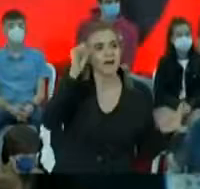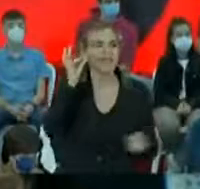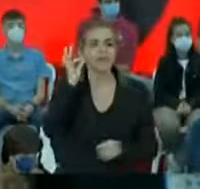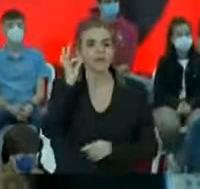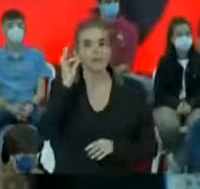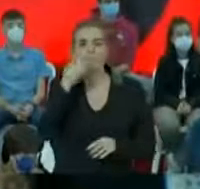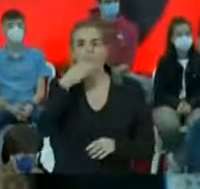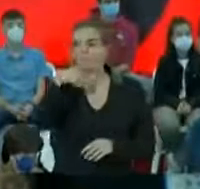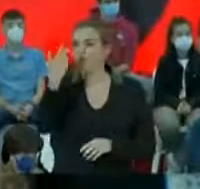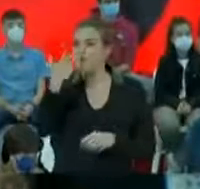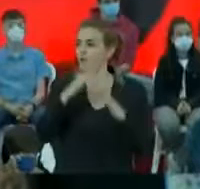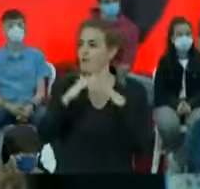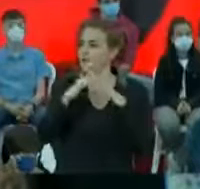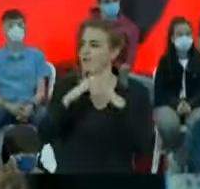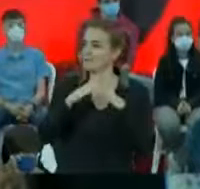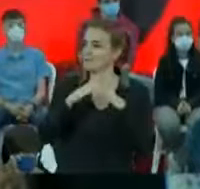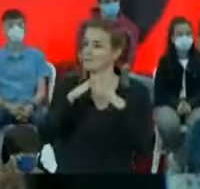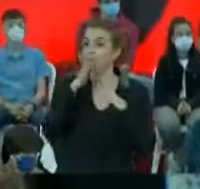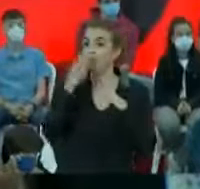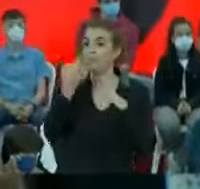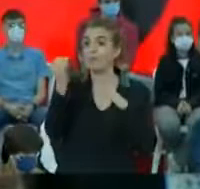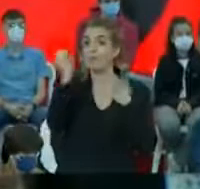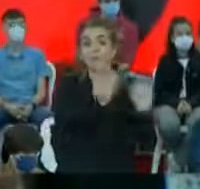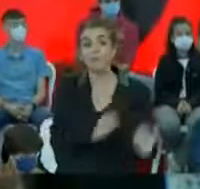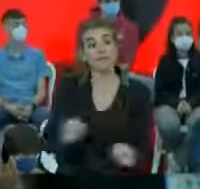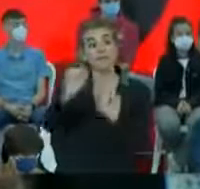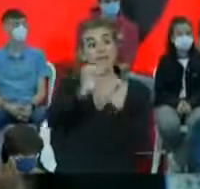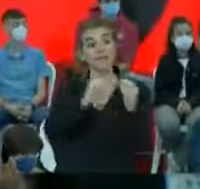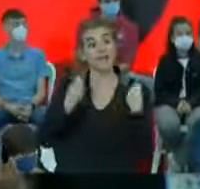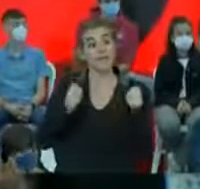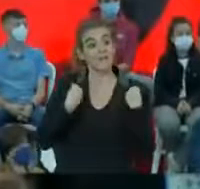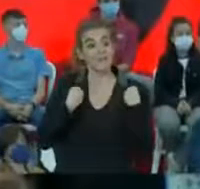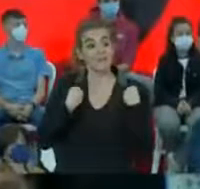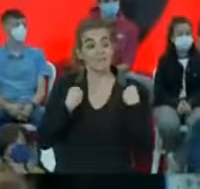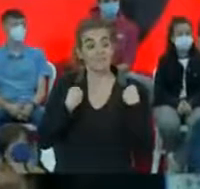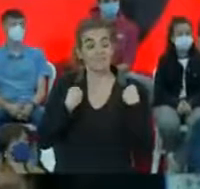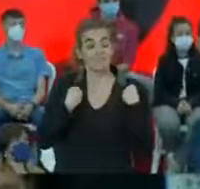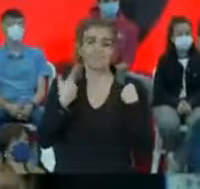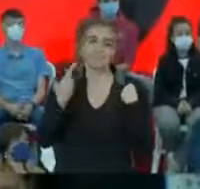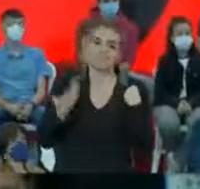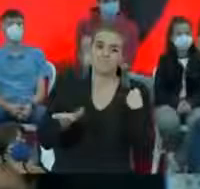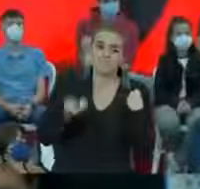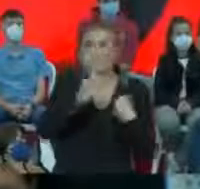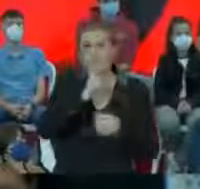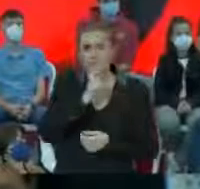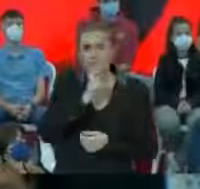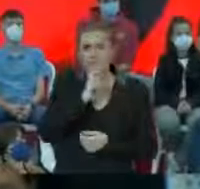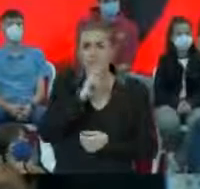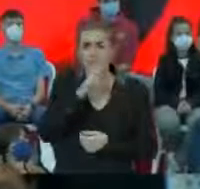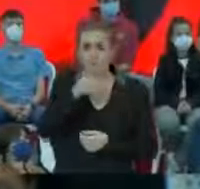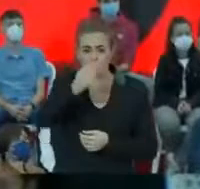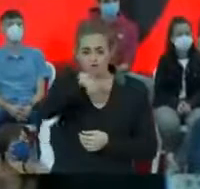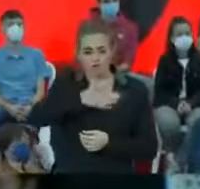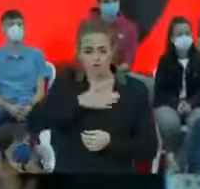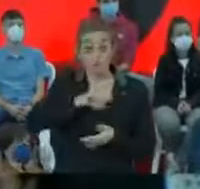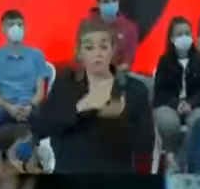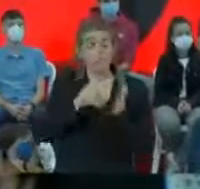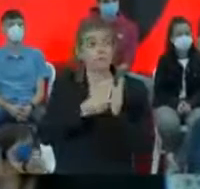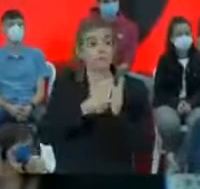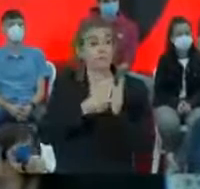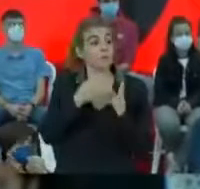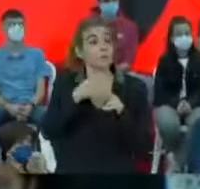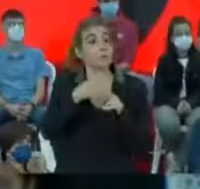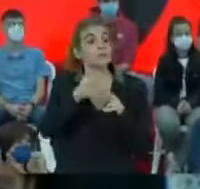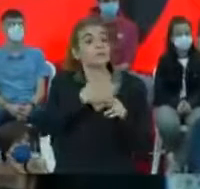casa, porque lo que tenemos que hacer es proteger vidas. Al fin y al cabo, nosotros somos un proyecto político que precisamente lo